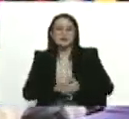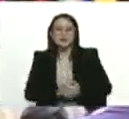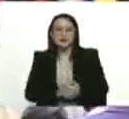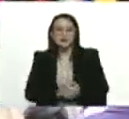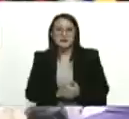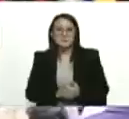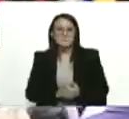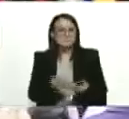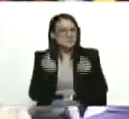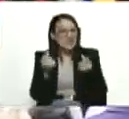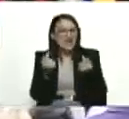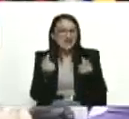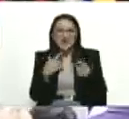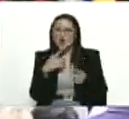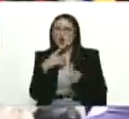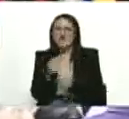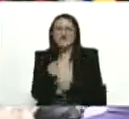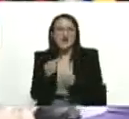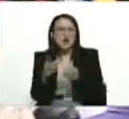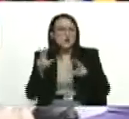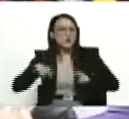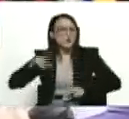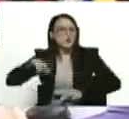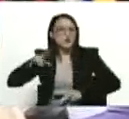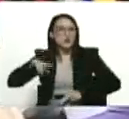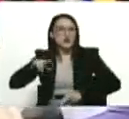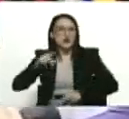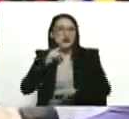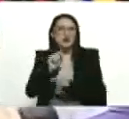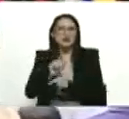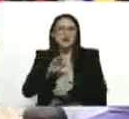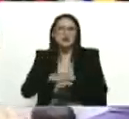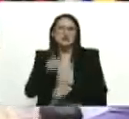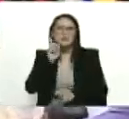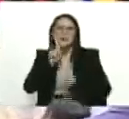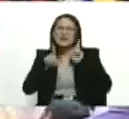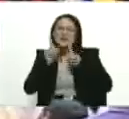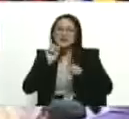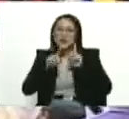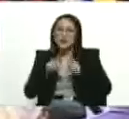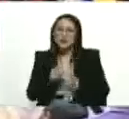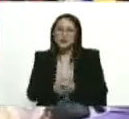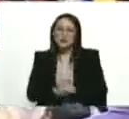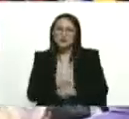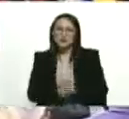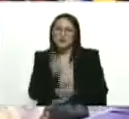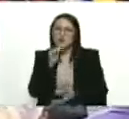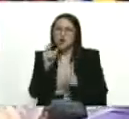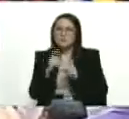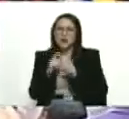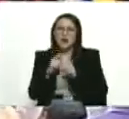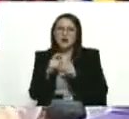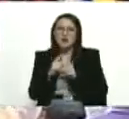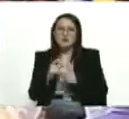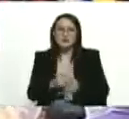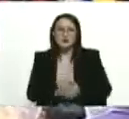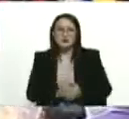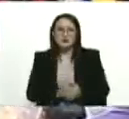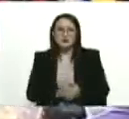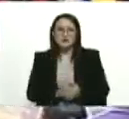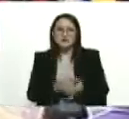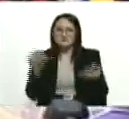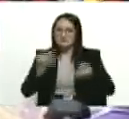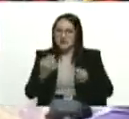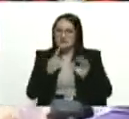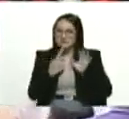ni esto, no confíen nunca en lo que ellos les vengan a decir, porque son mentirosos de naturaleza, no tienen palabra.